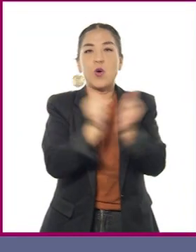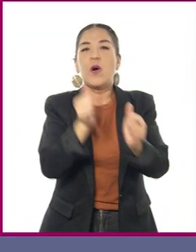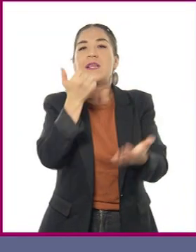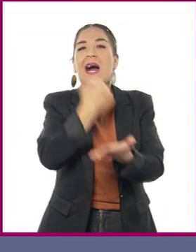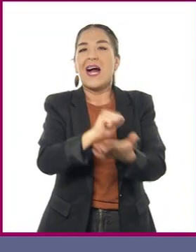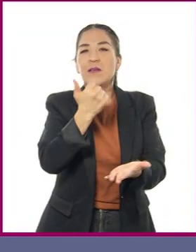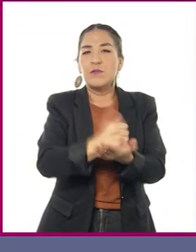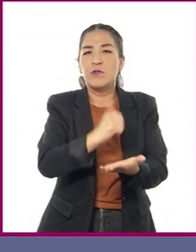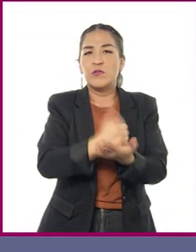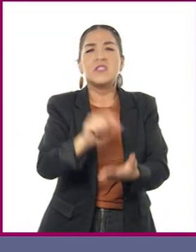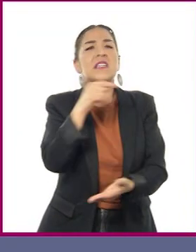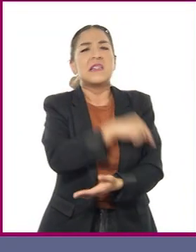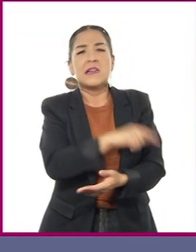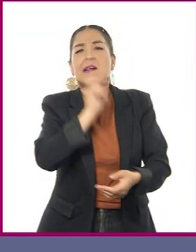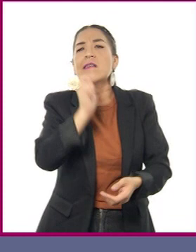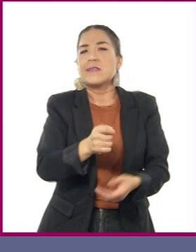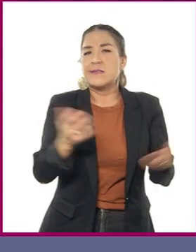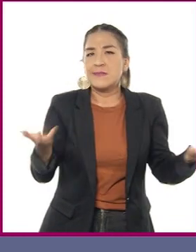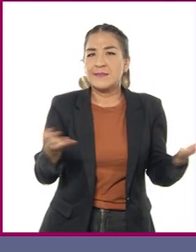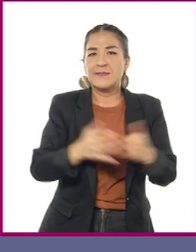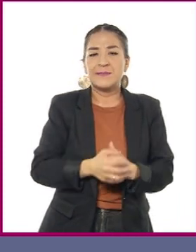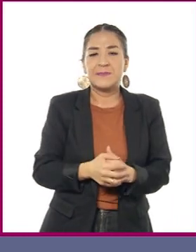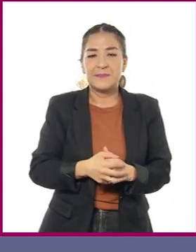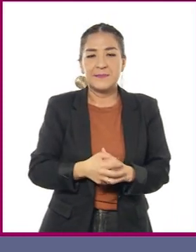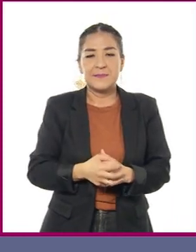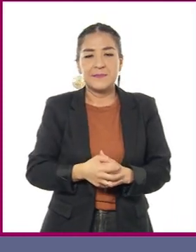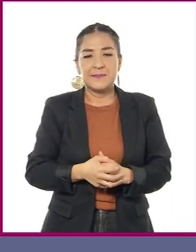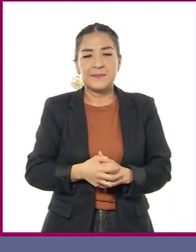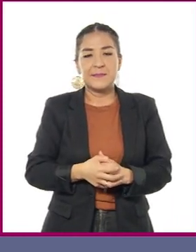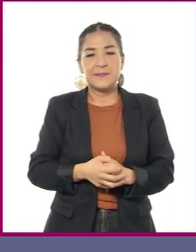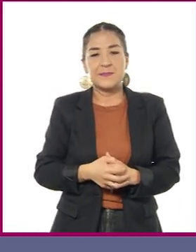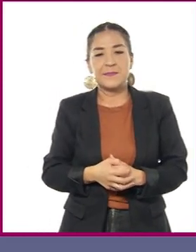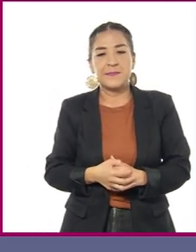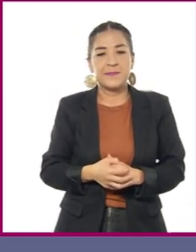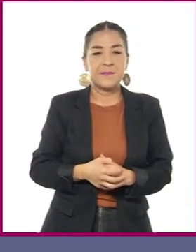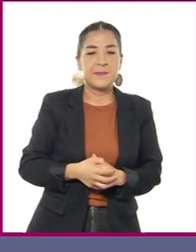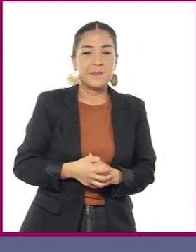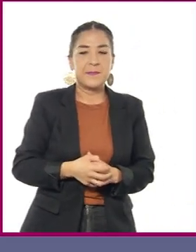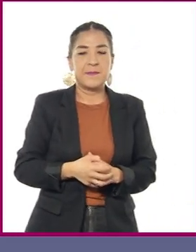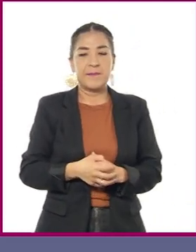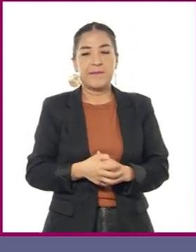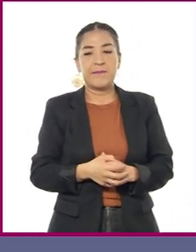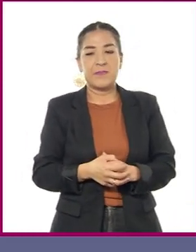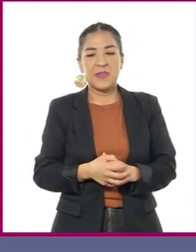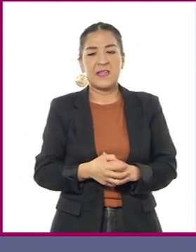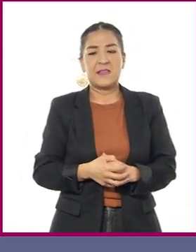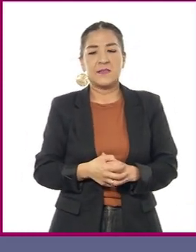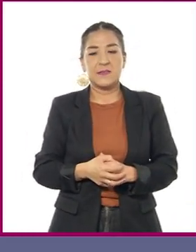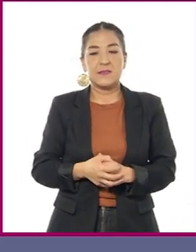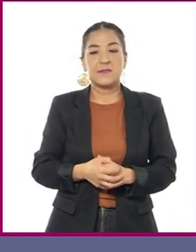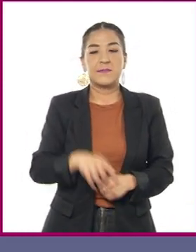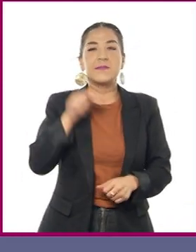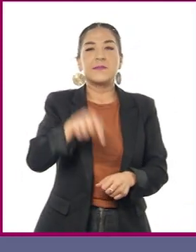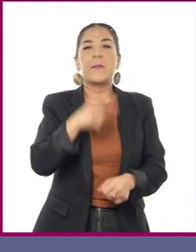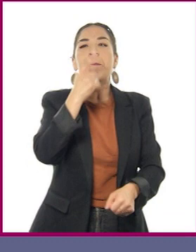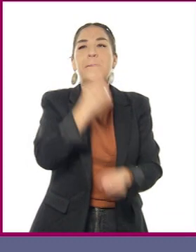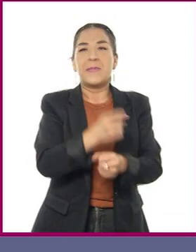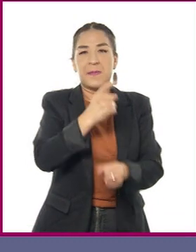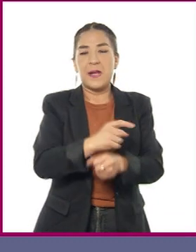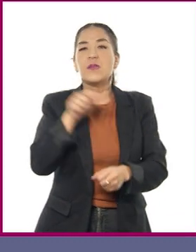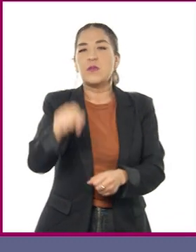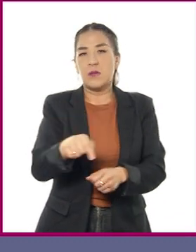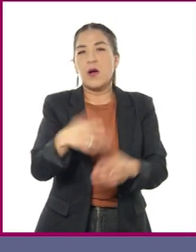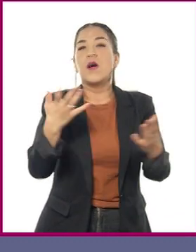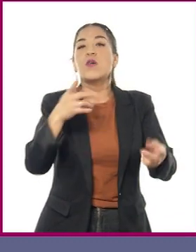qué sector económico pertenece, Nadia? Sin duda, pertenece al sector primario, ya que se está